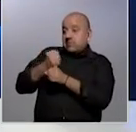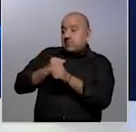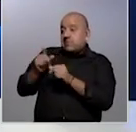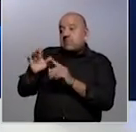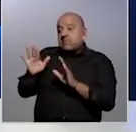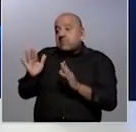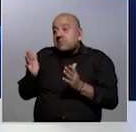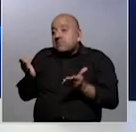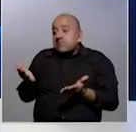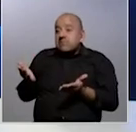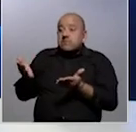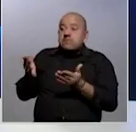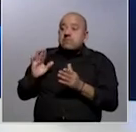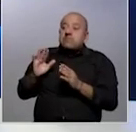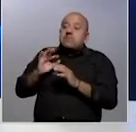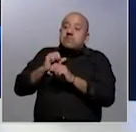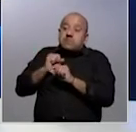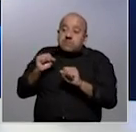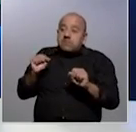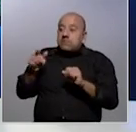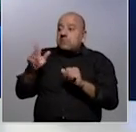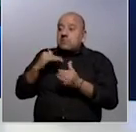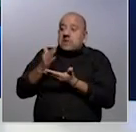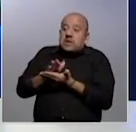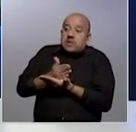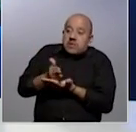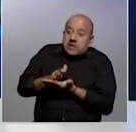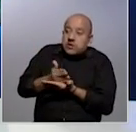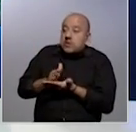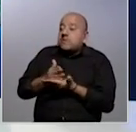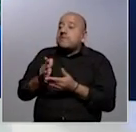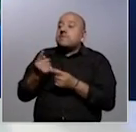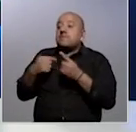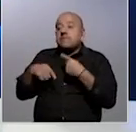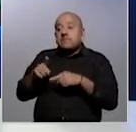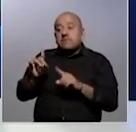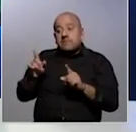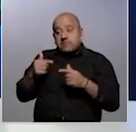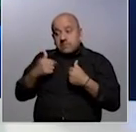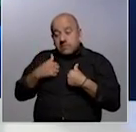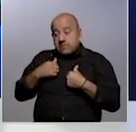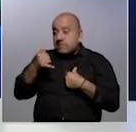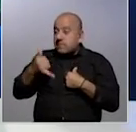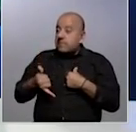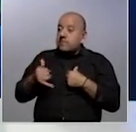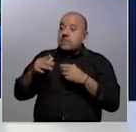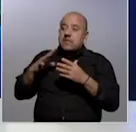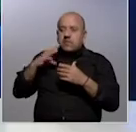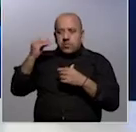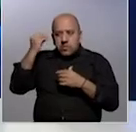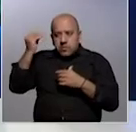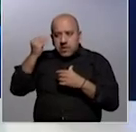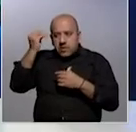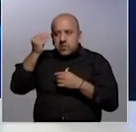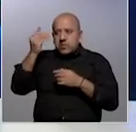posible eventual hipotética presunta discriminación éste es decir tenemos otros cuestiones que preocupan del